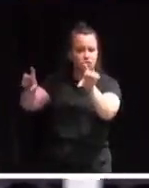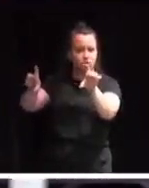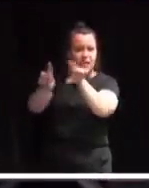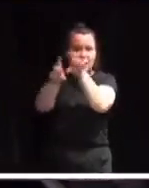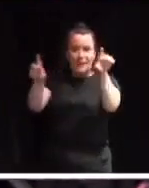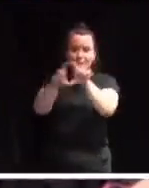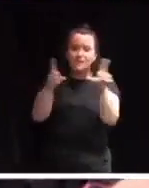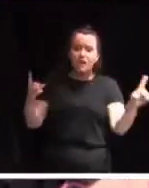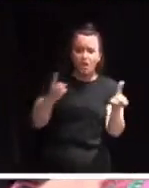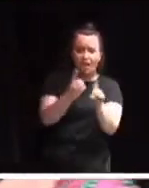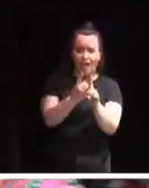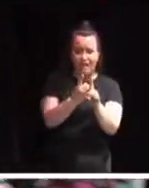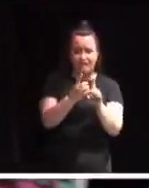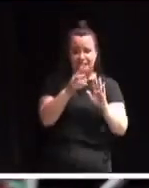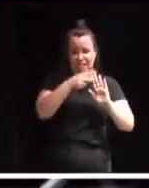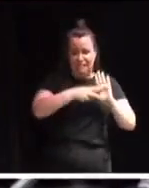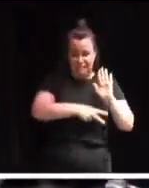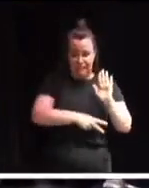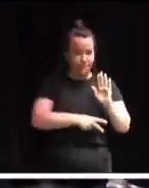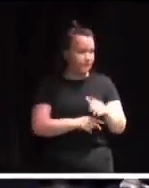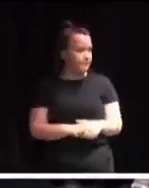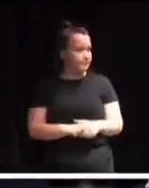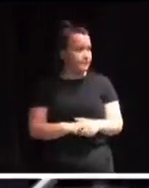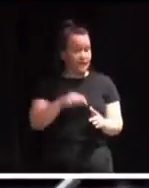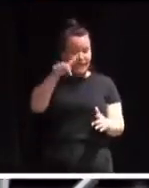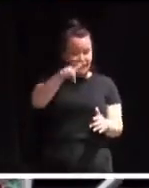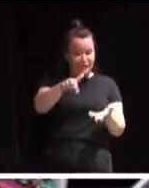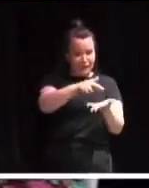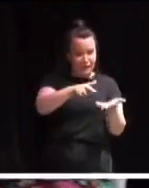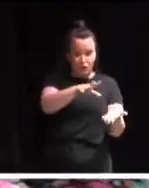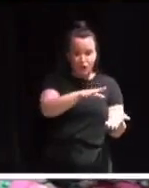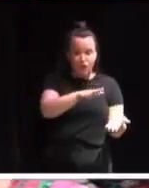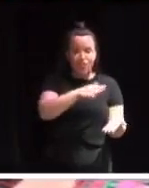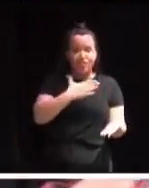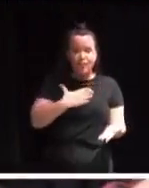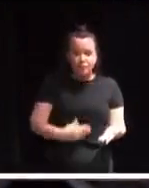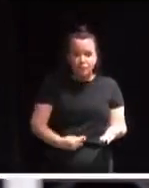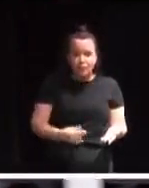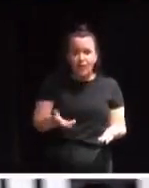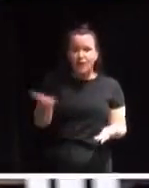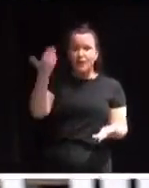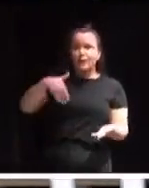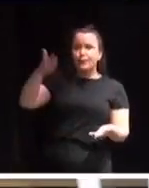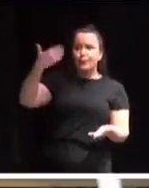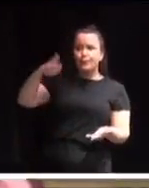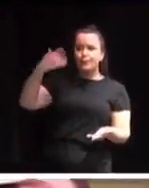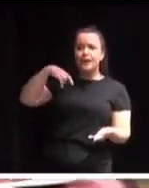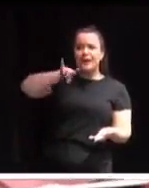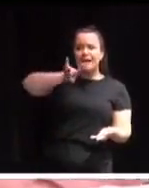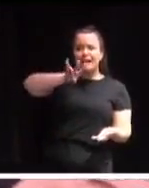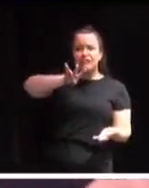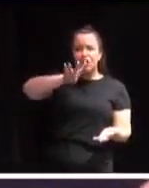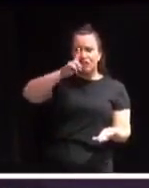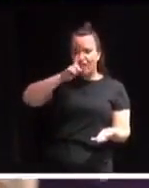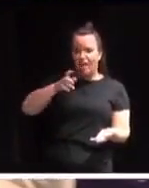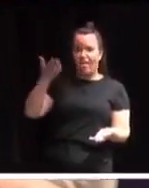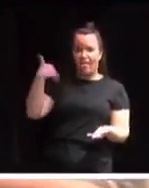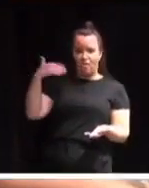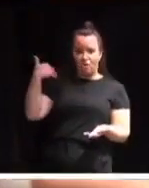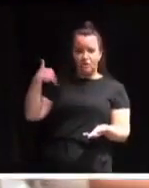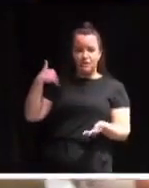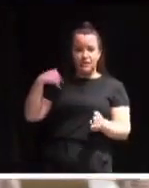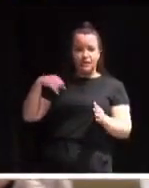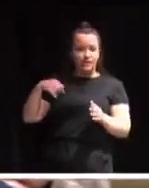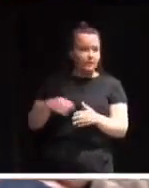antisistema es el único territorio en España donde hace 14 años 14 años que no se